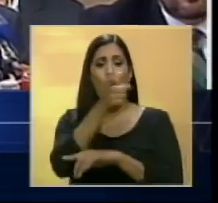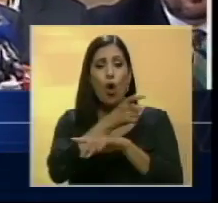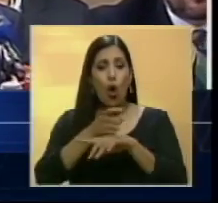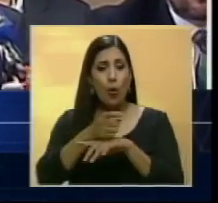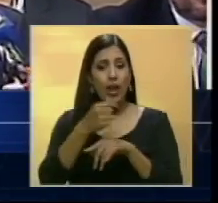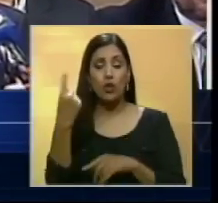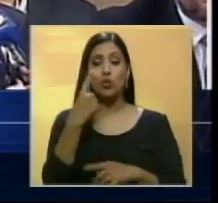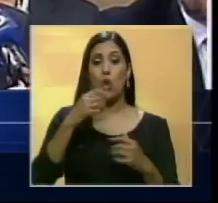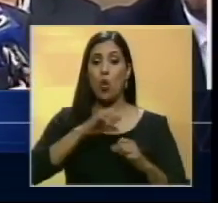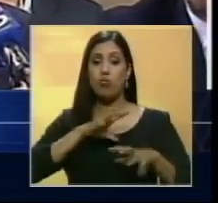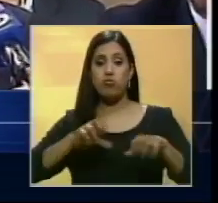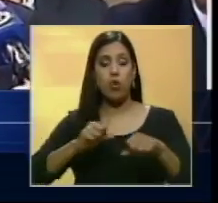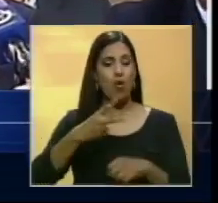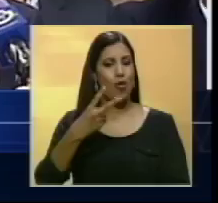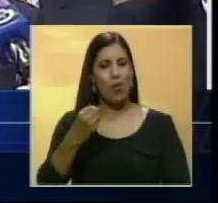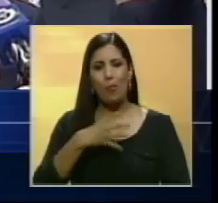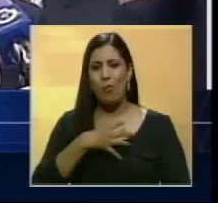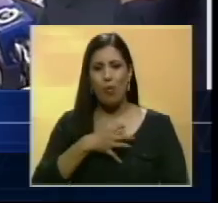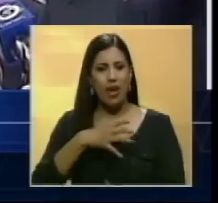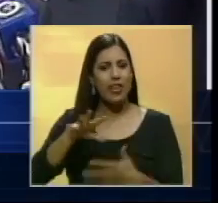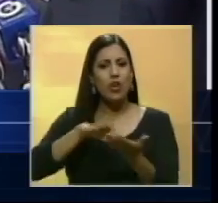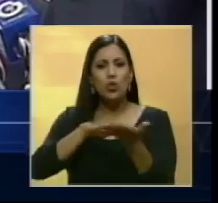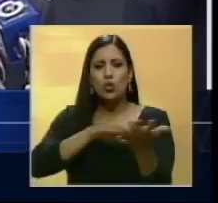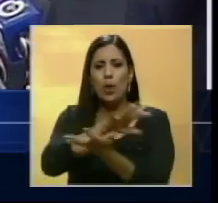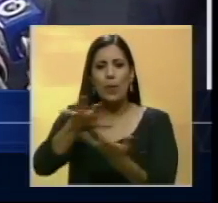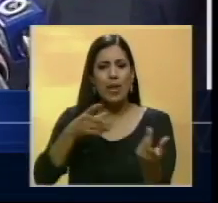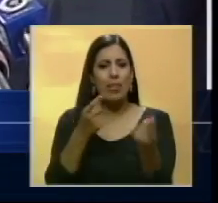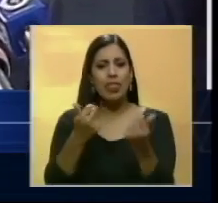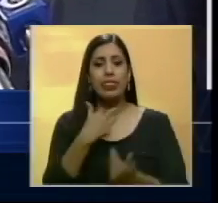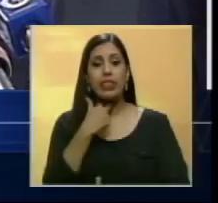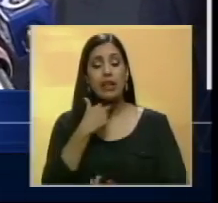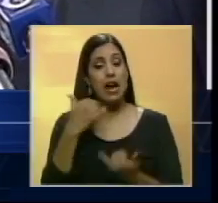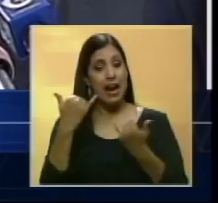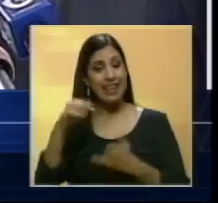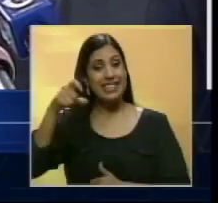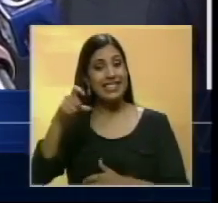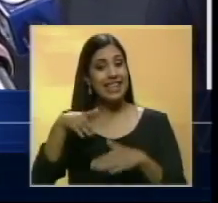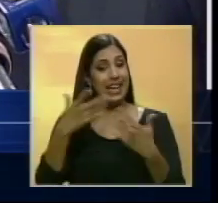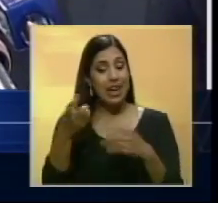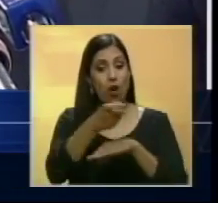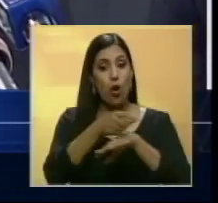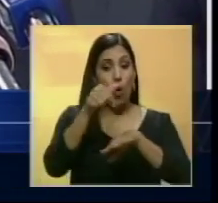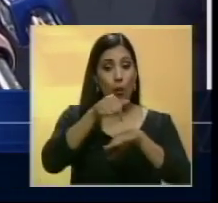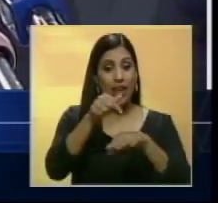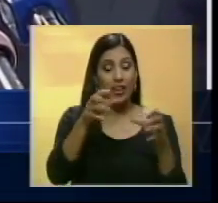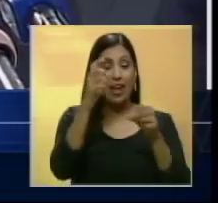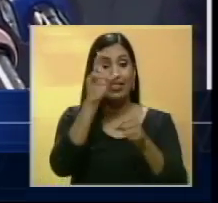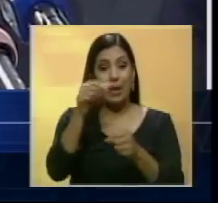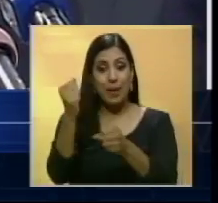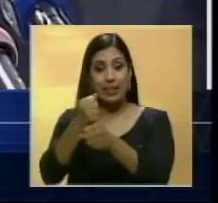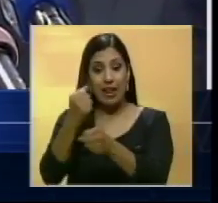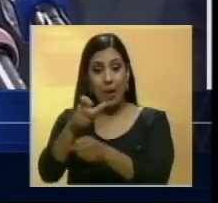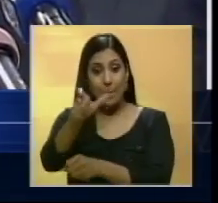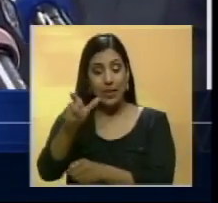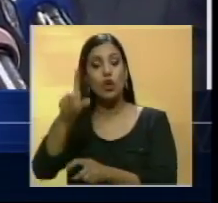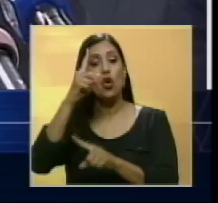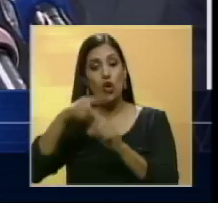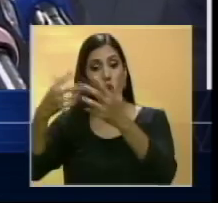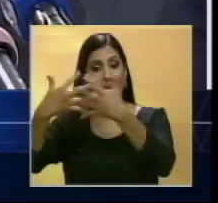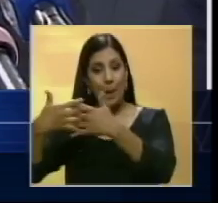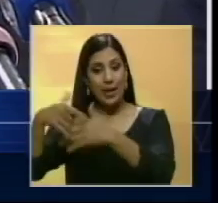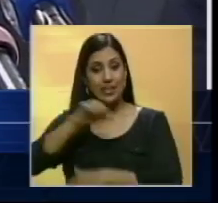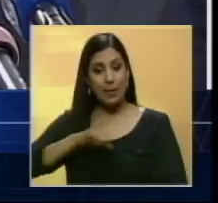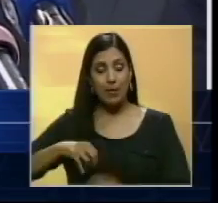no puede ni podrá con la crisis económica. Se requiere que el gobierno, los trabajadores y los